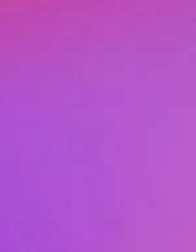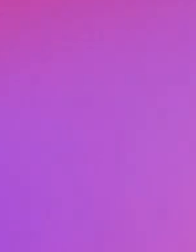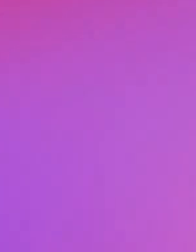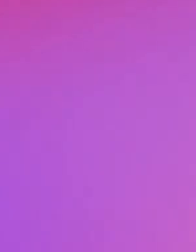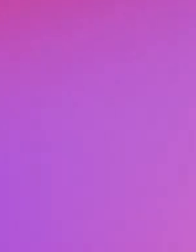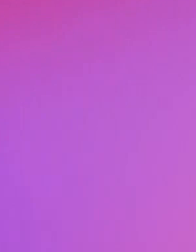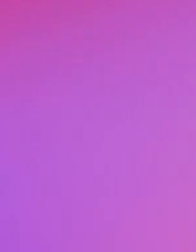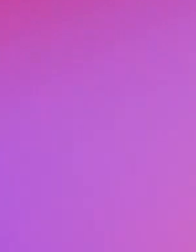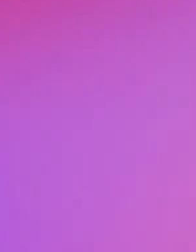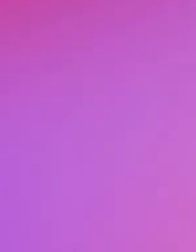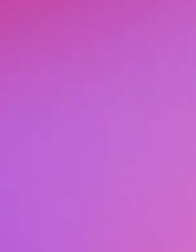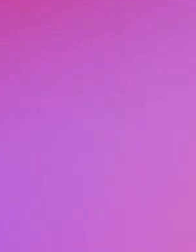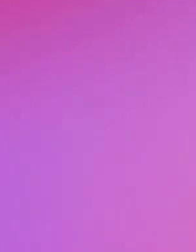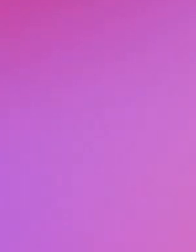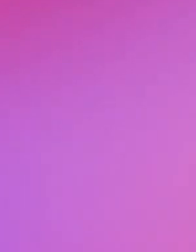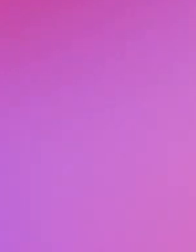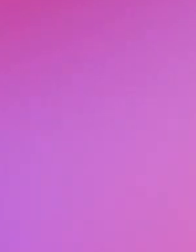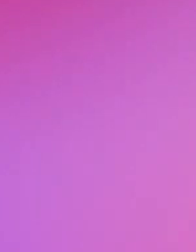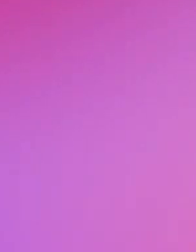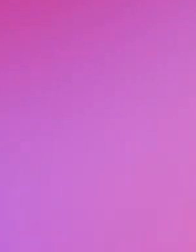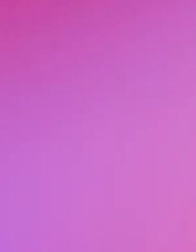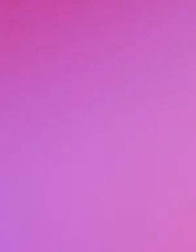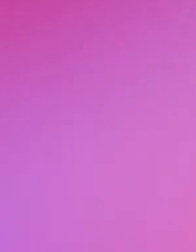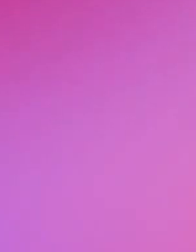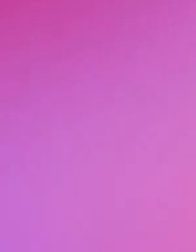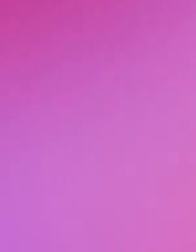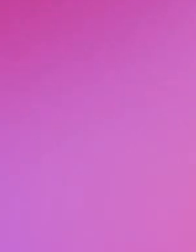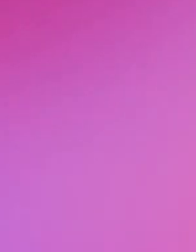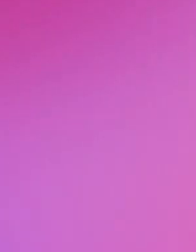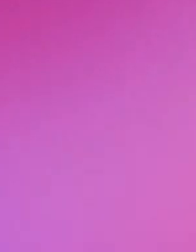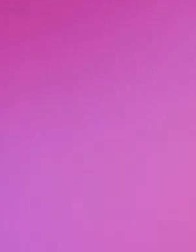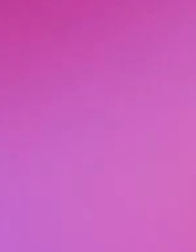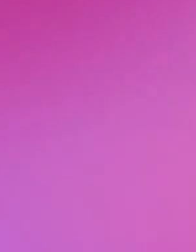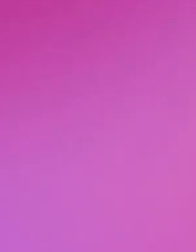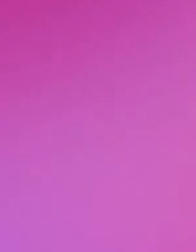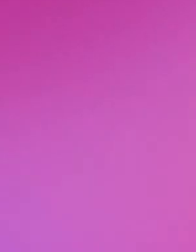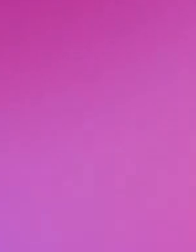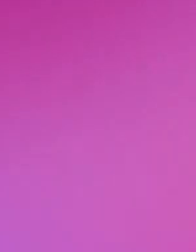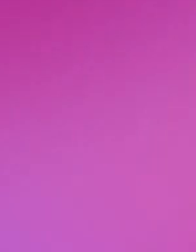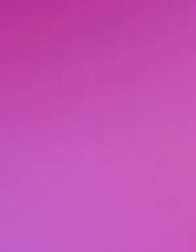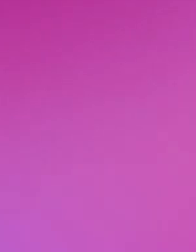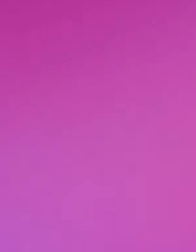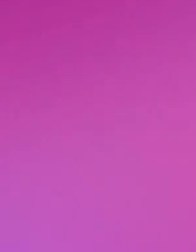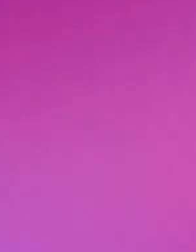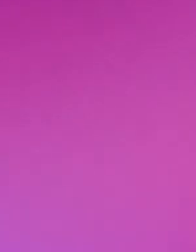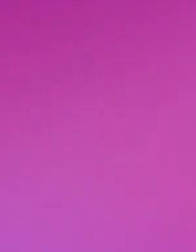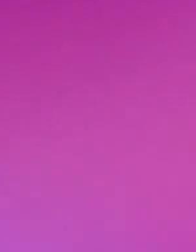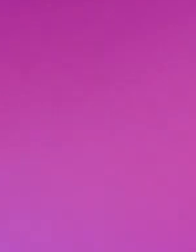nuevaescuelamexicana.cep.gov.mx y tripulantes.cep.gov.mx.